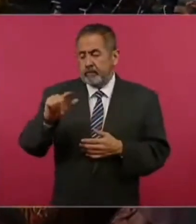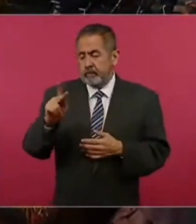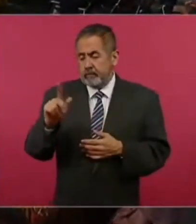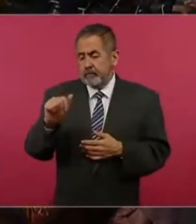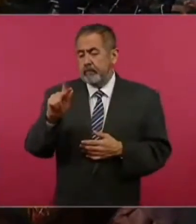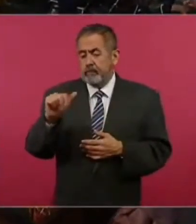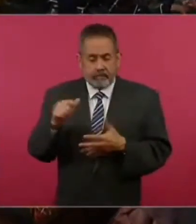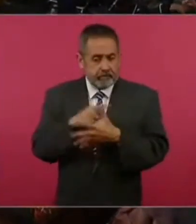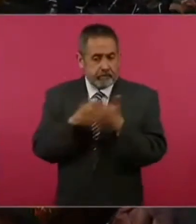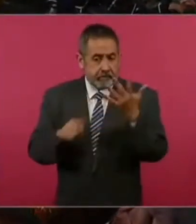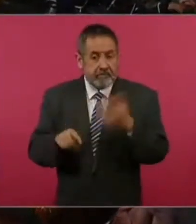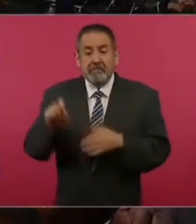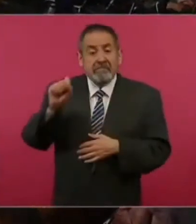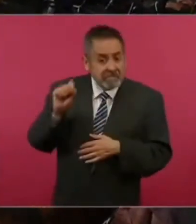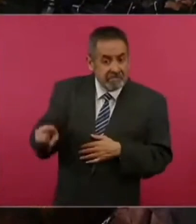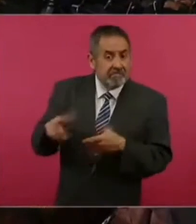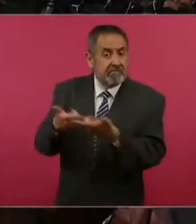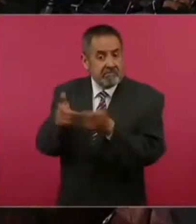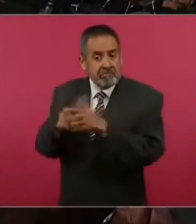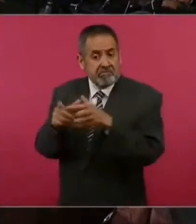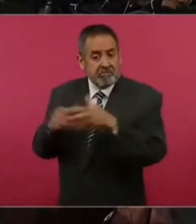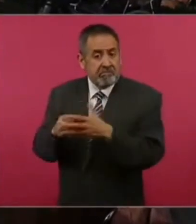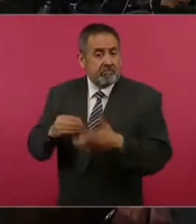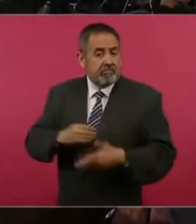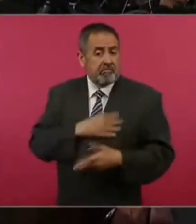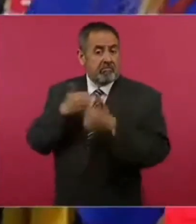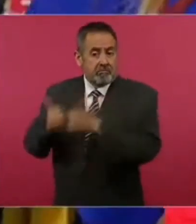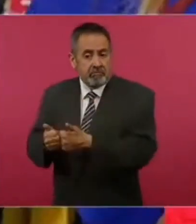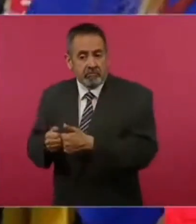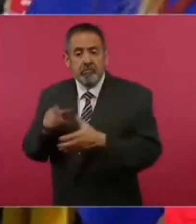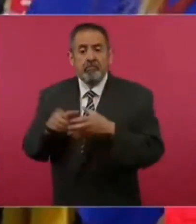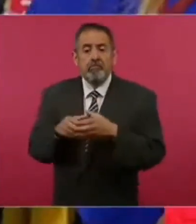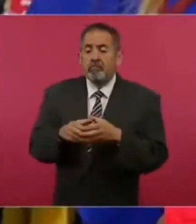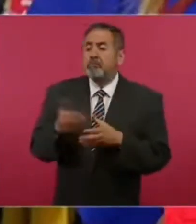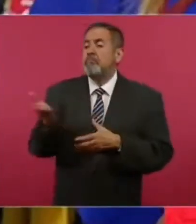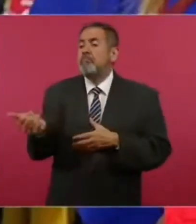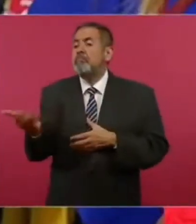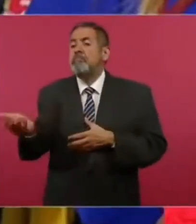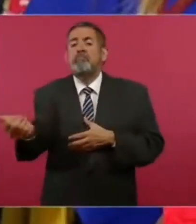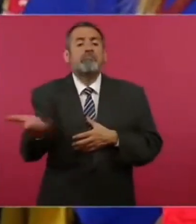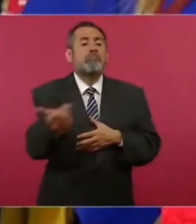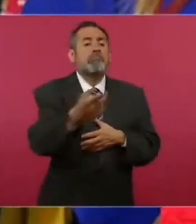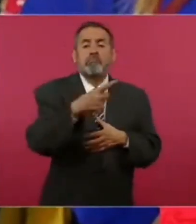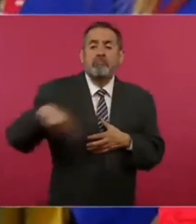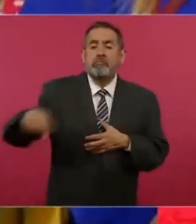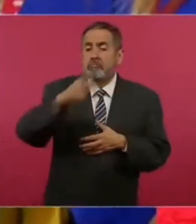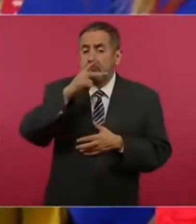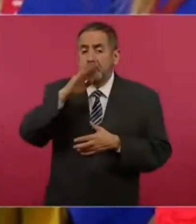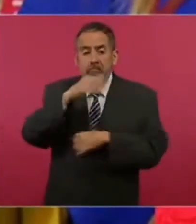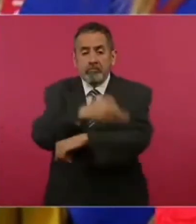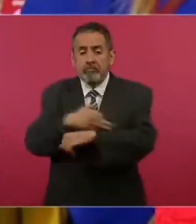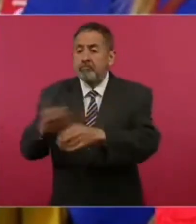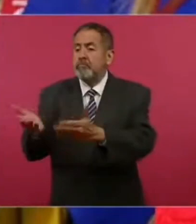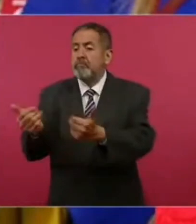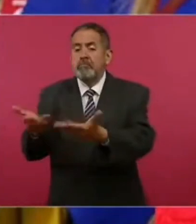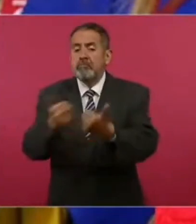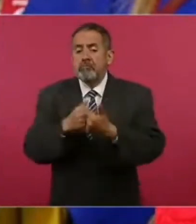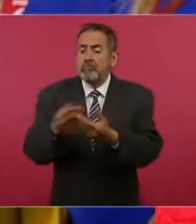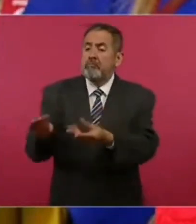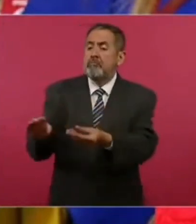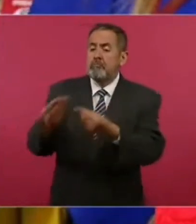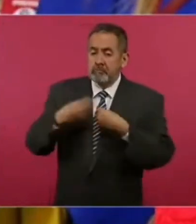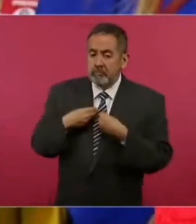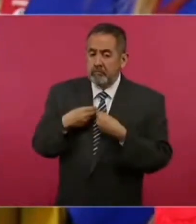estos mismos funcionarios del bienestar les están pidiendo a las a los padres de familia de las escuelas que